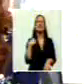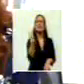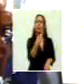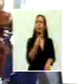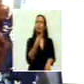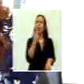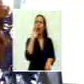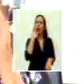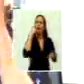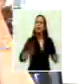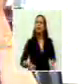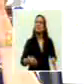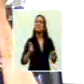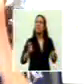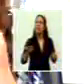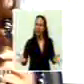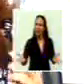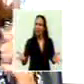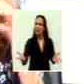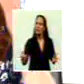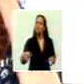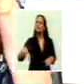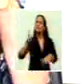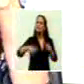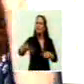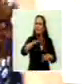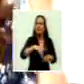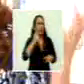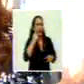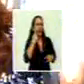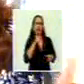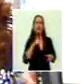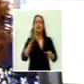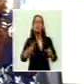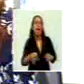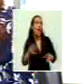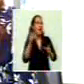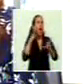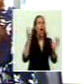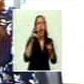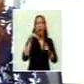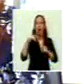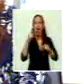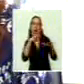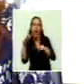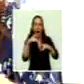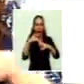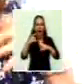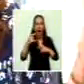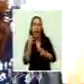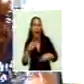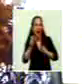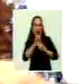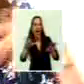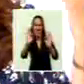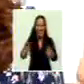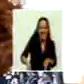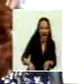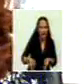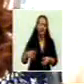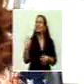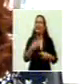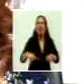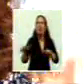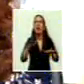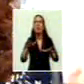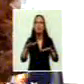argentinos o los científicos. Está bien, así como conocen los escándalos y como conocen, en fin, todas las cosas que